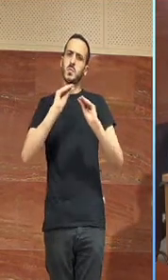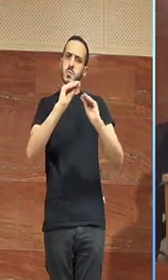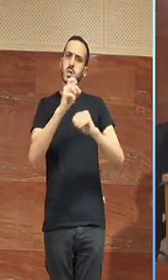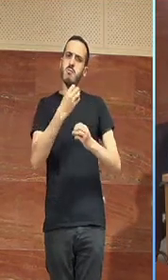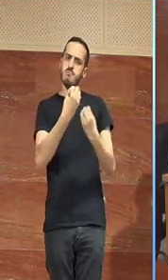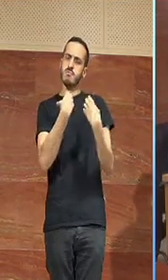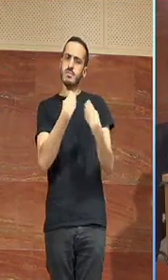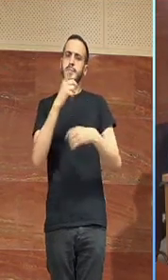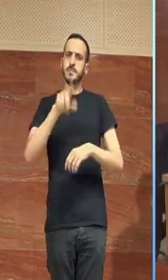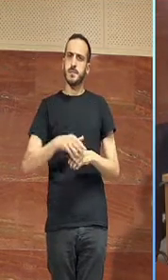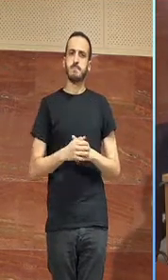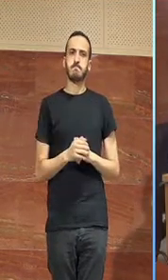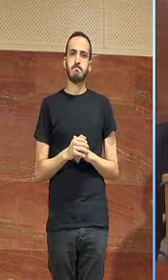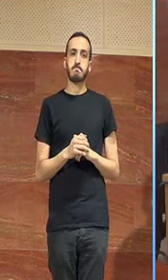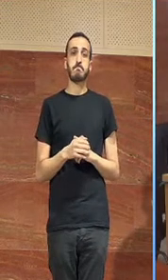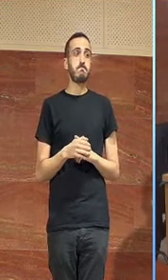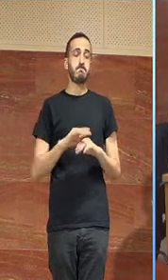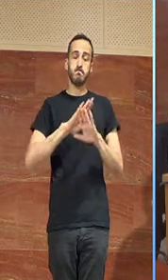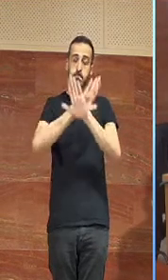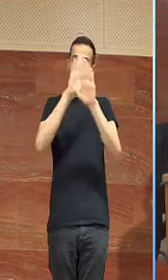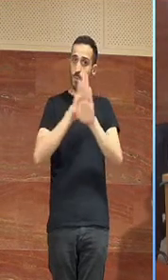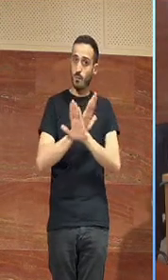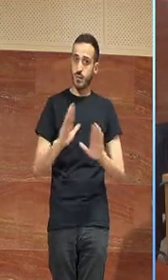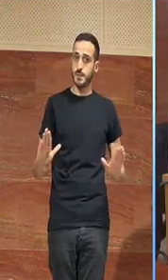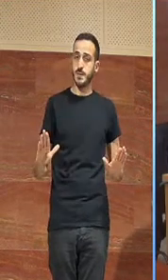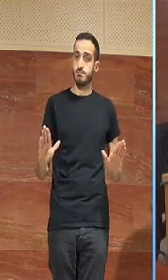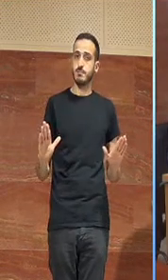ciudadanos, ¿no? Por último,